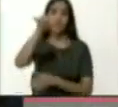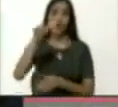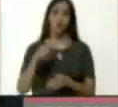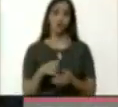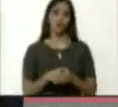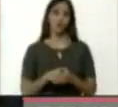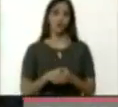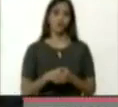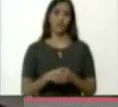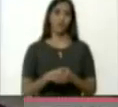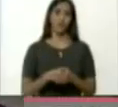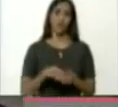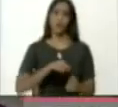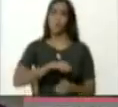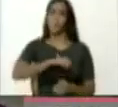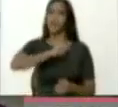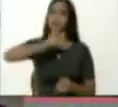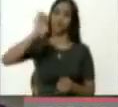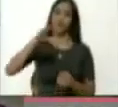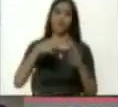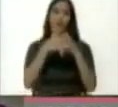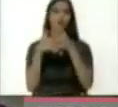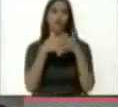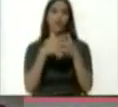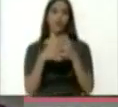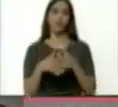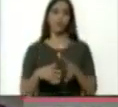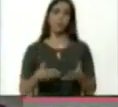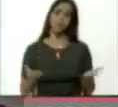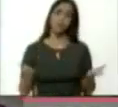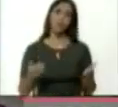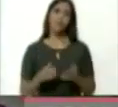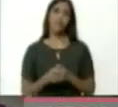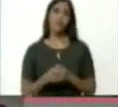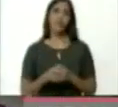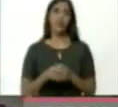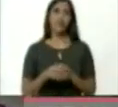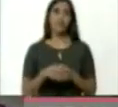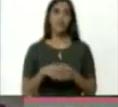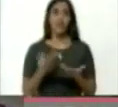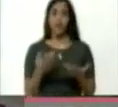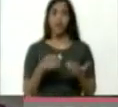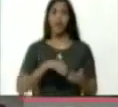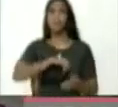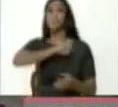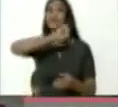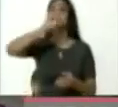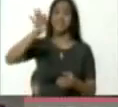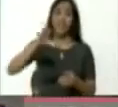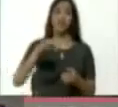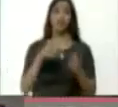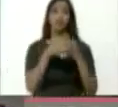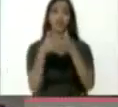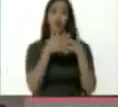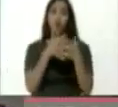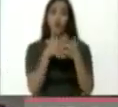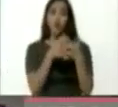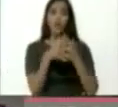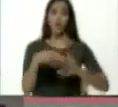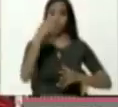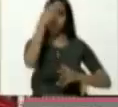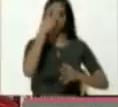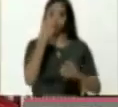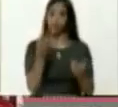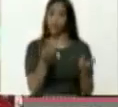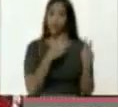puertica. Y lo mandó para Estados Unidos. Y se lo mandó, colaboró, no entiendo. Al loco Barrera lo mandó para Estados Unidos. Al loco Barrera lo mandó tarde el examen. O